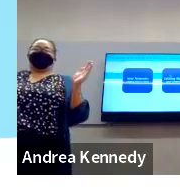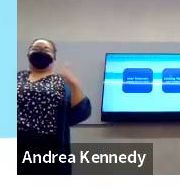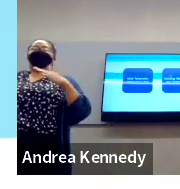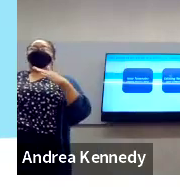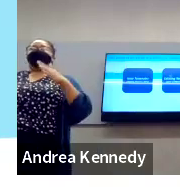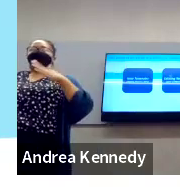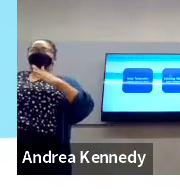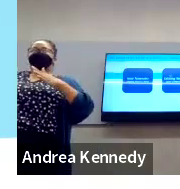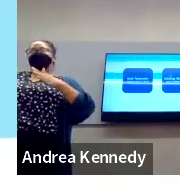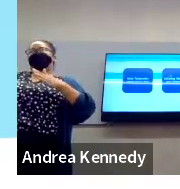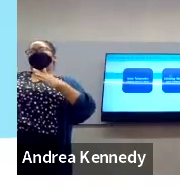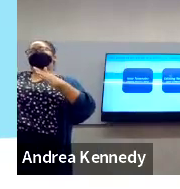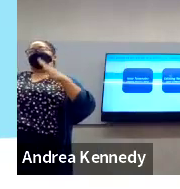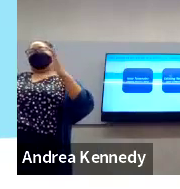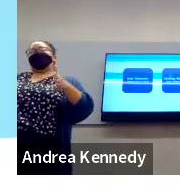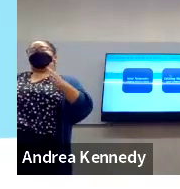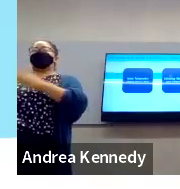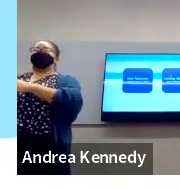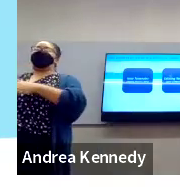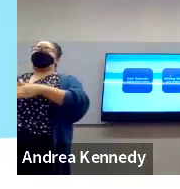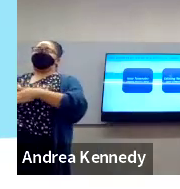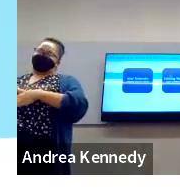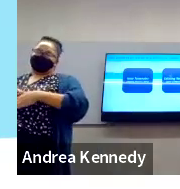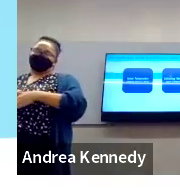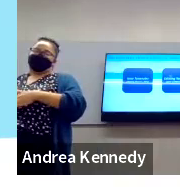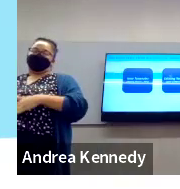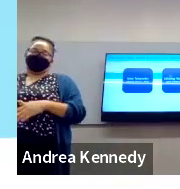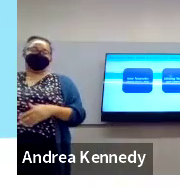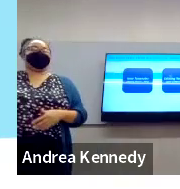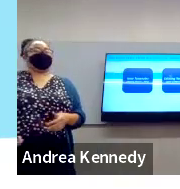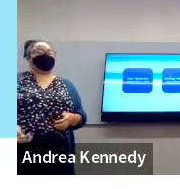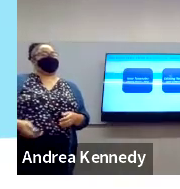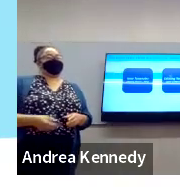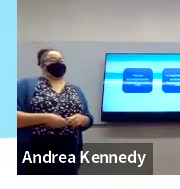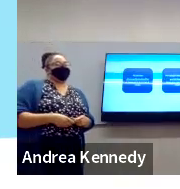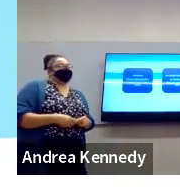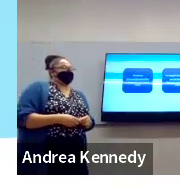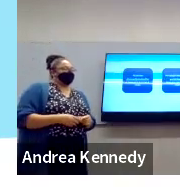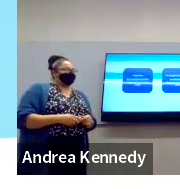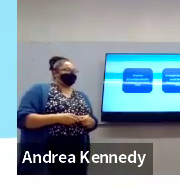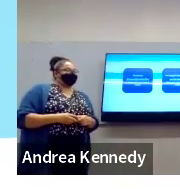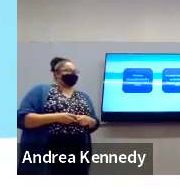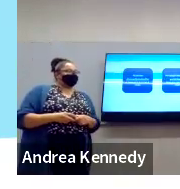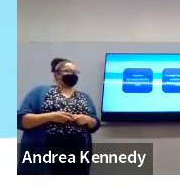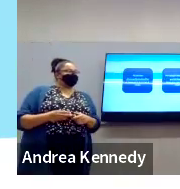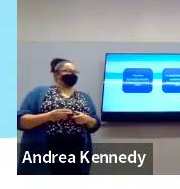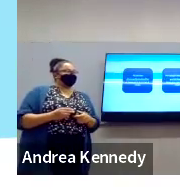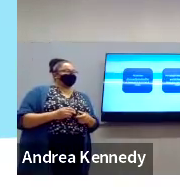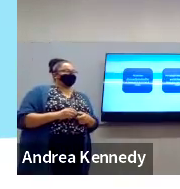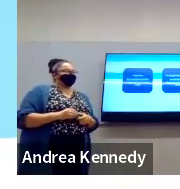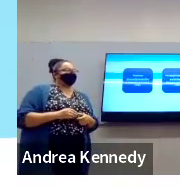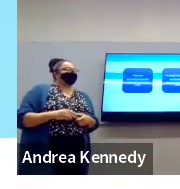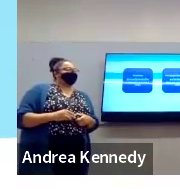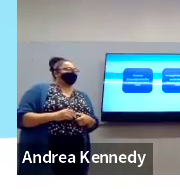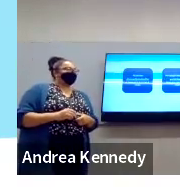tenancies are those starting March 1st or after. Son los puntos principales